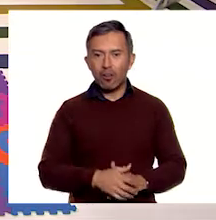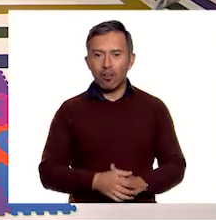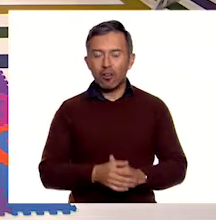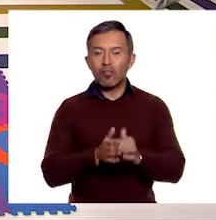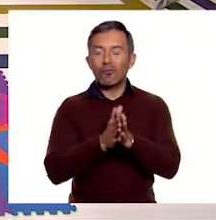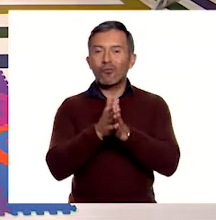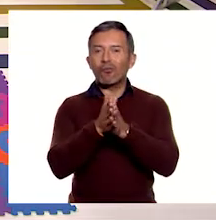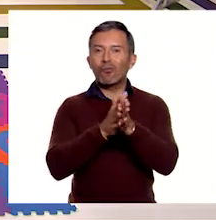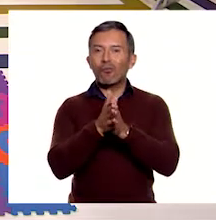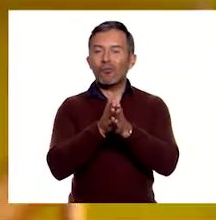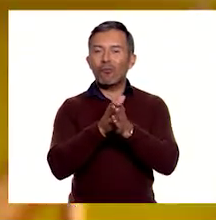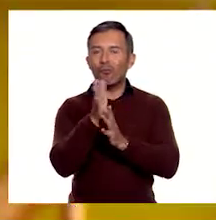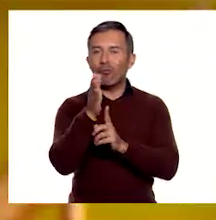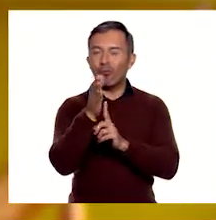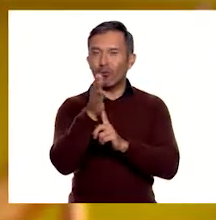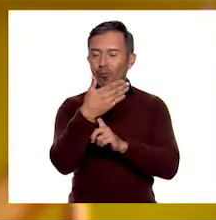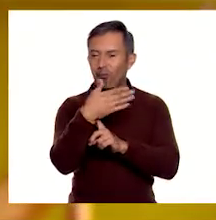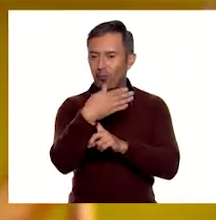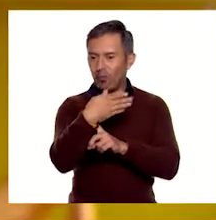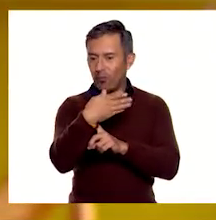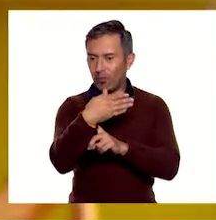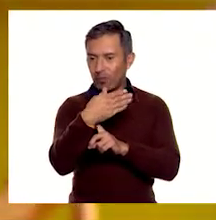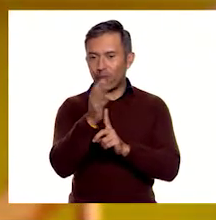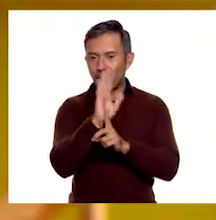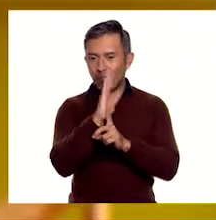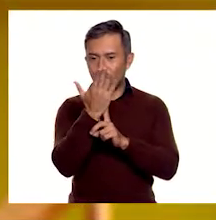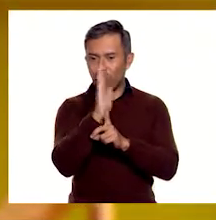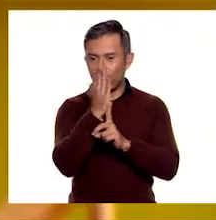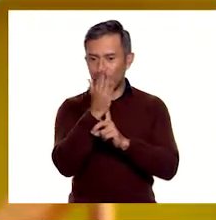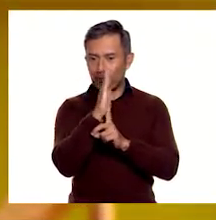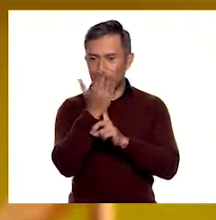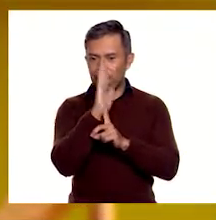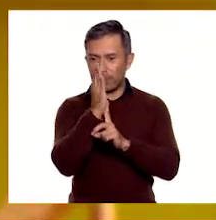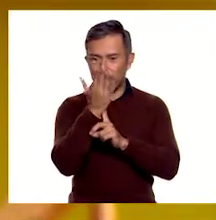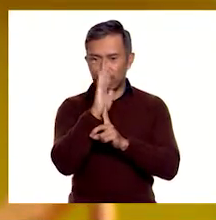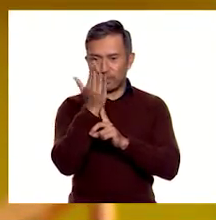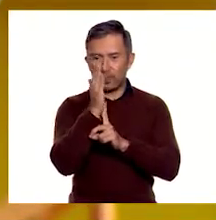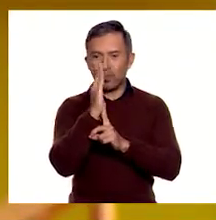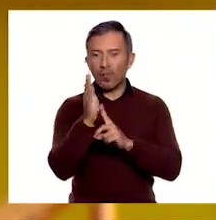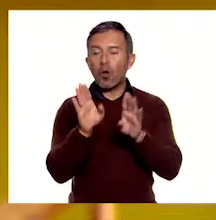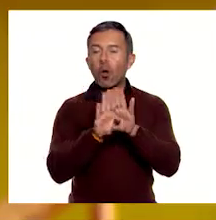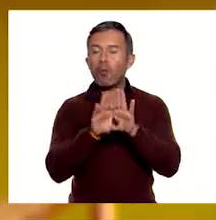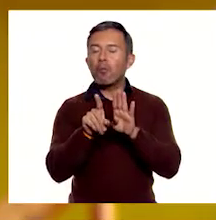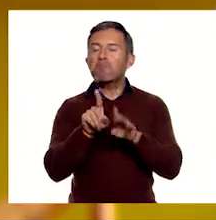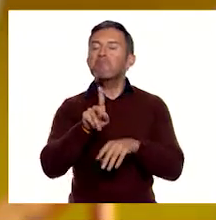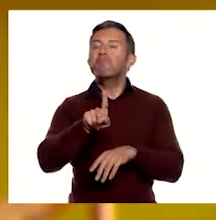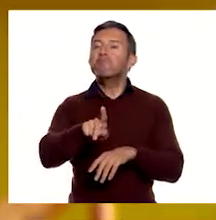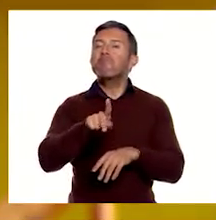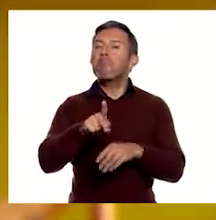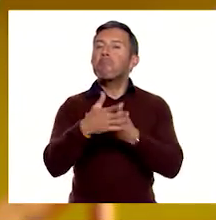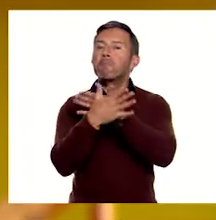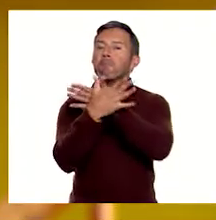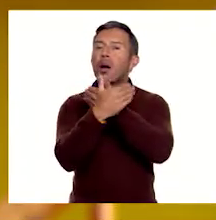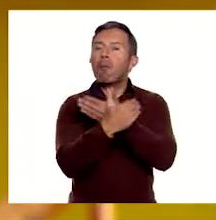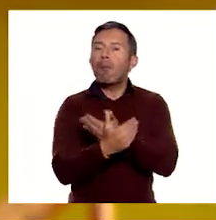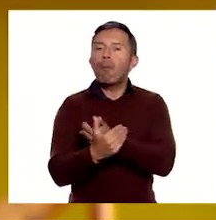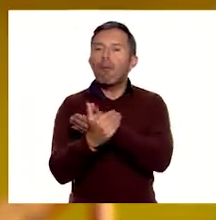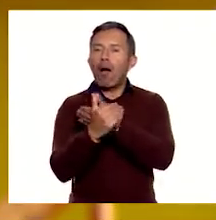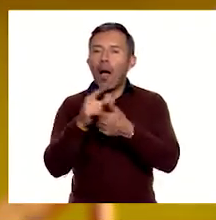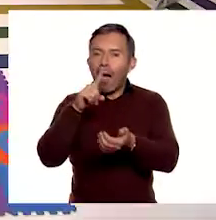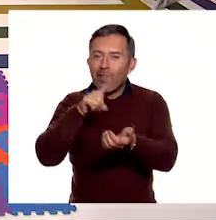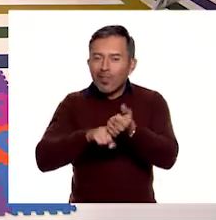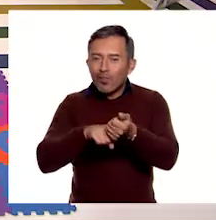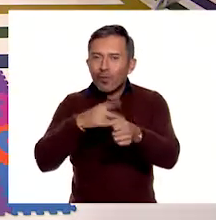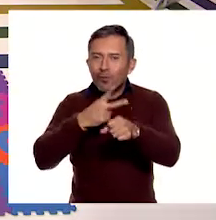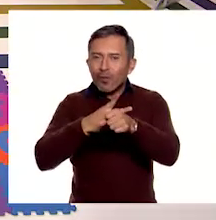¿Qué ilusión óptica tenemos aquí? Se gira de esta manera, como... Y la mariposa parece que está atrapada en el frasco. Así